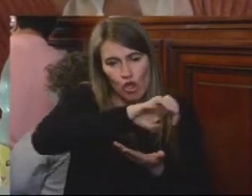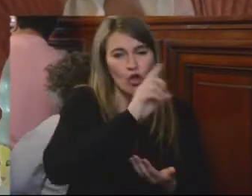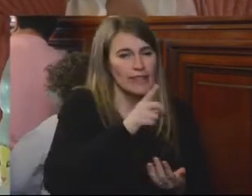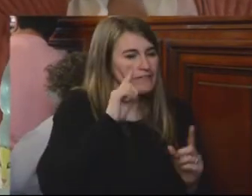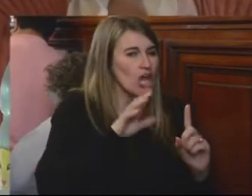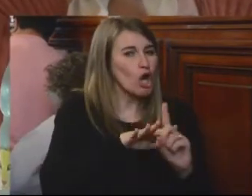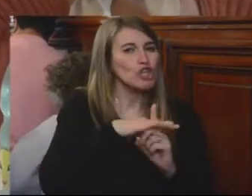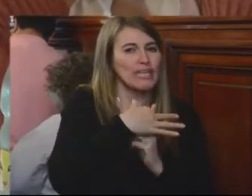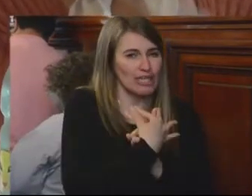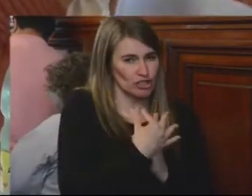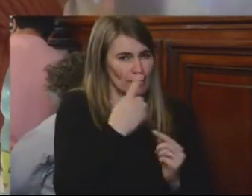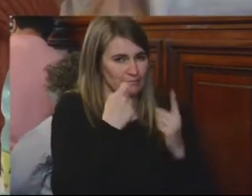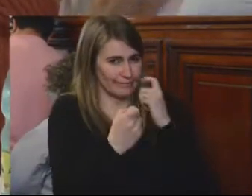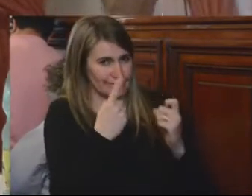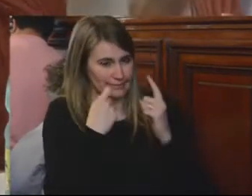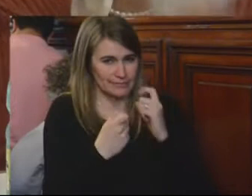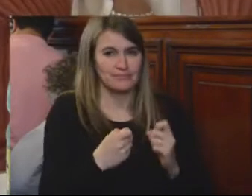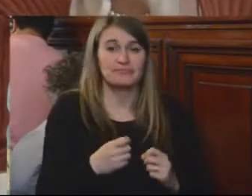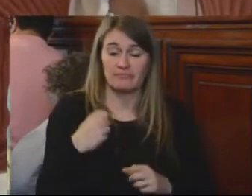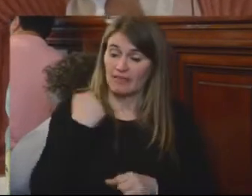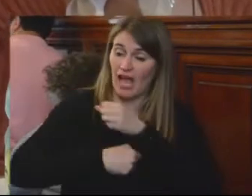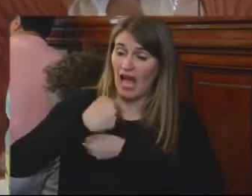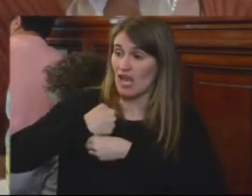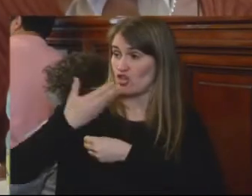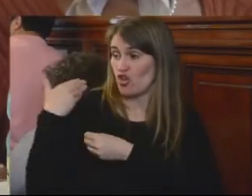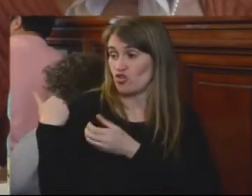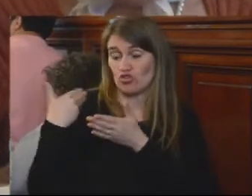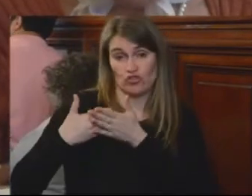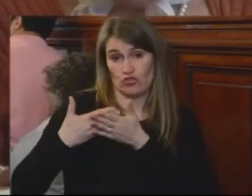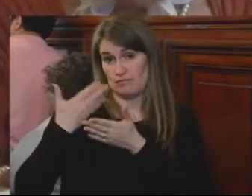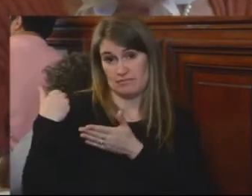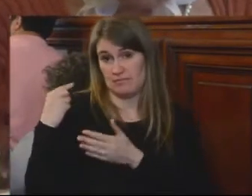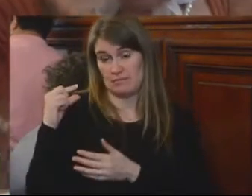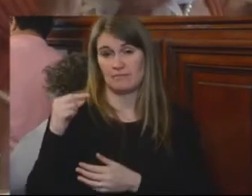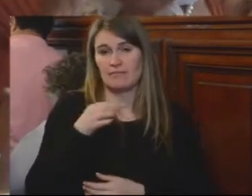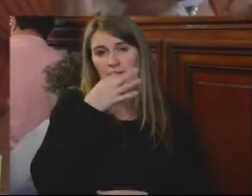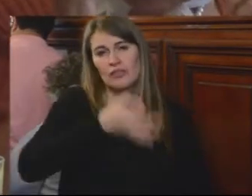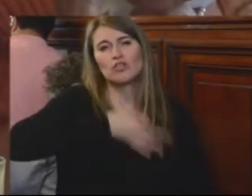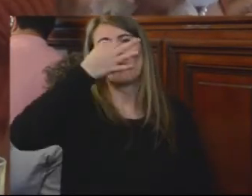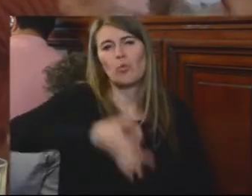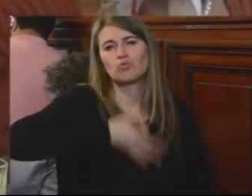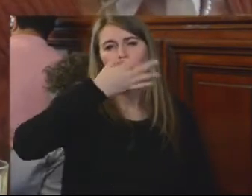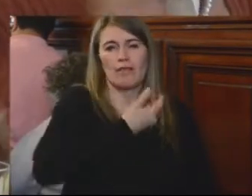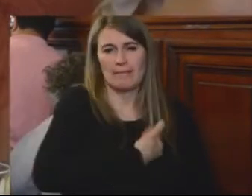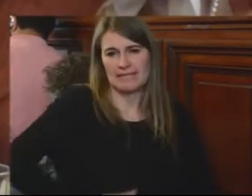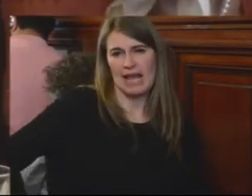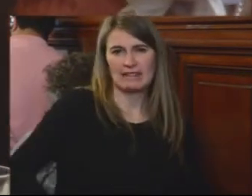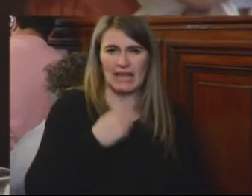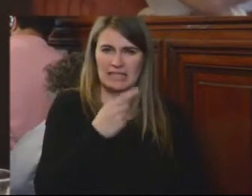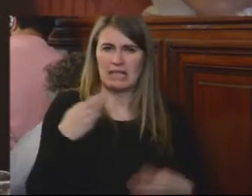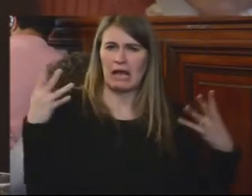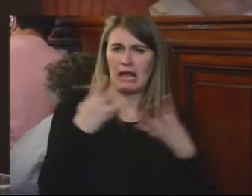en el que se producen en estos años han reaparecido en el discurso oficial los conceptos de guerra y